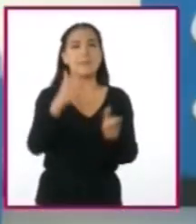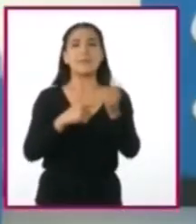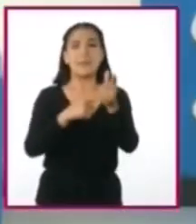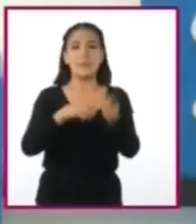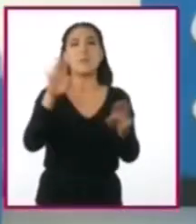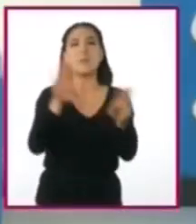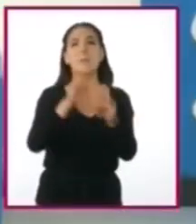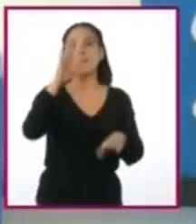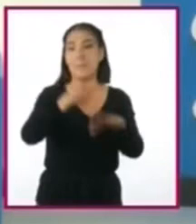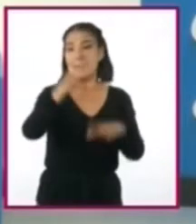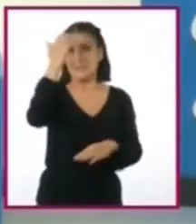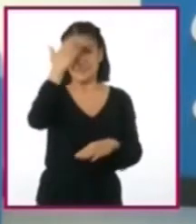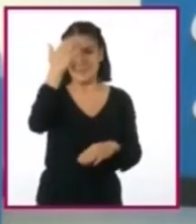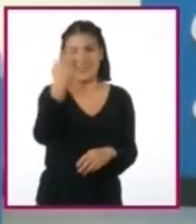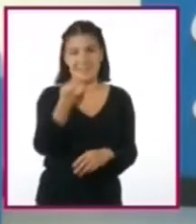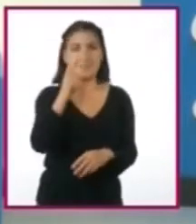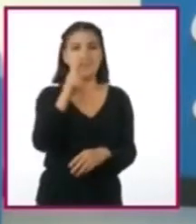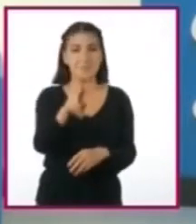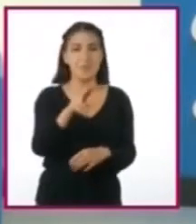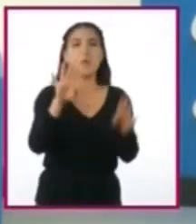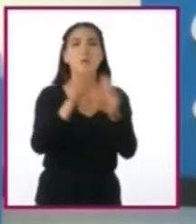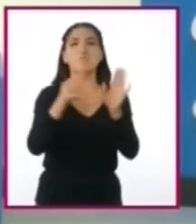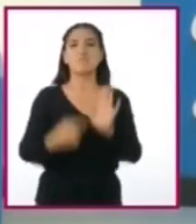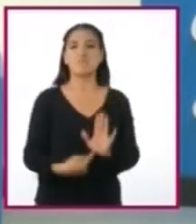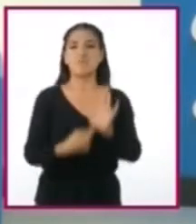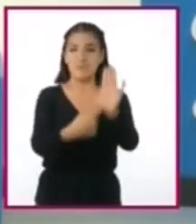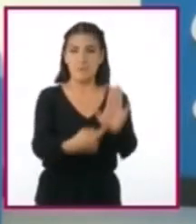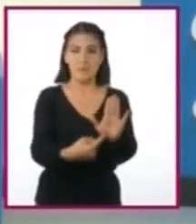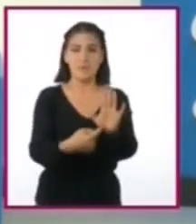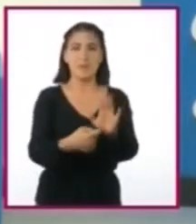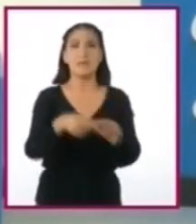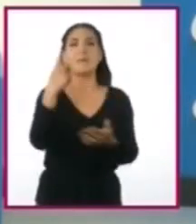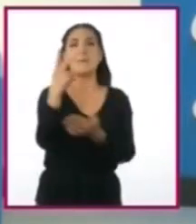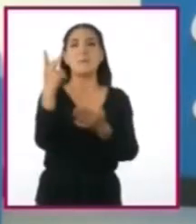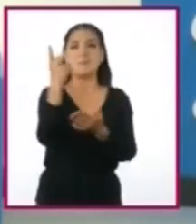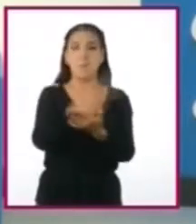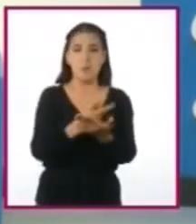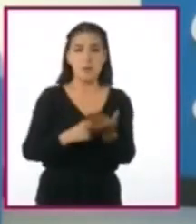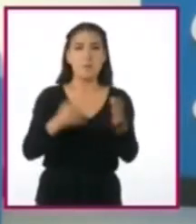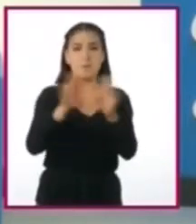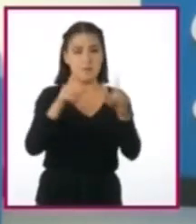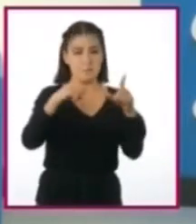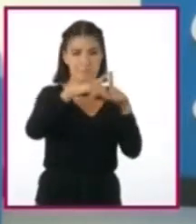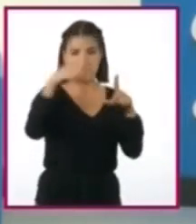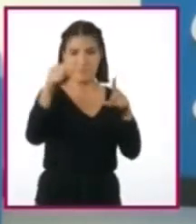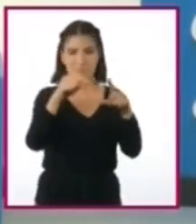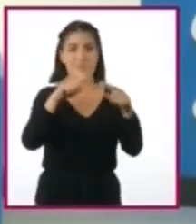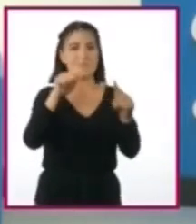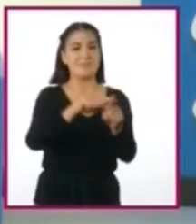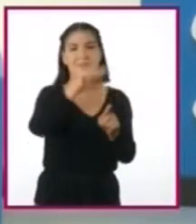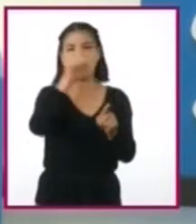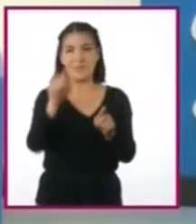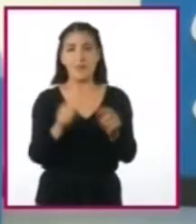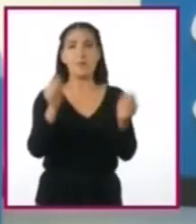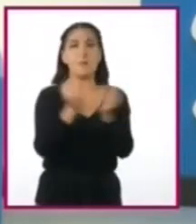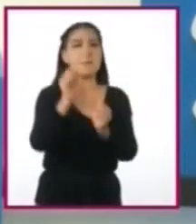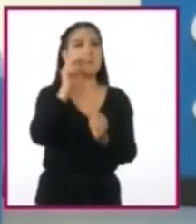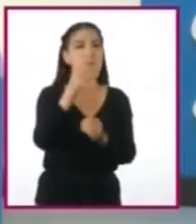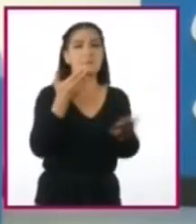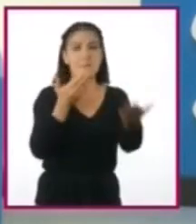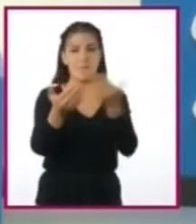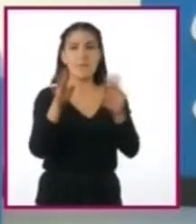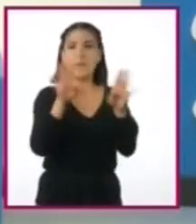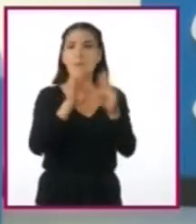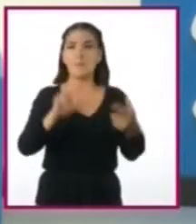de este criterio mediante una demostración con un programa de geometría dinámica para que veamos la interacción y